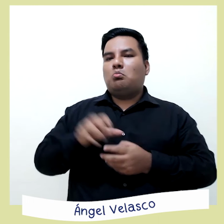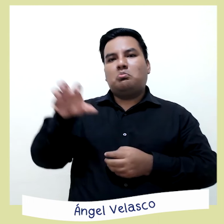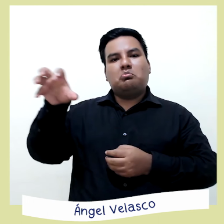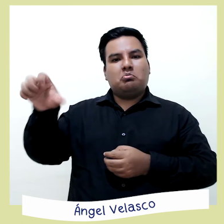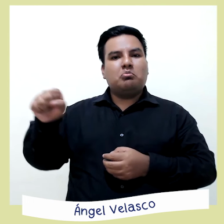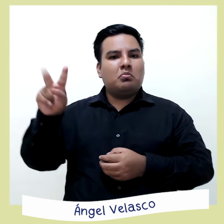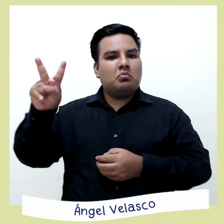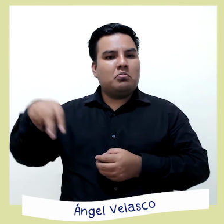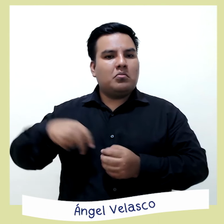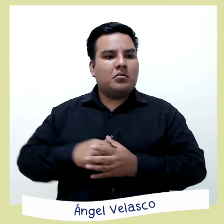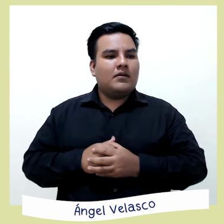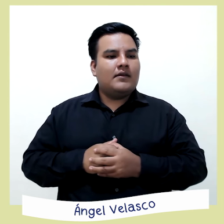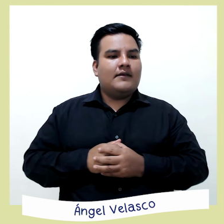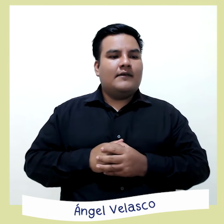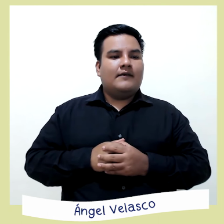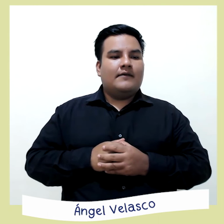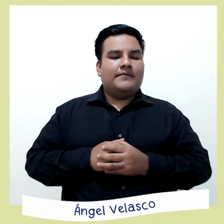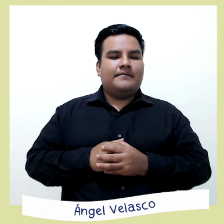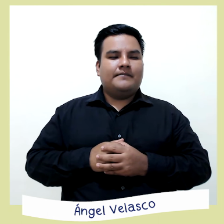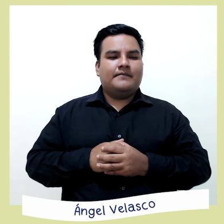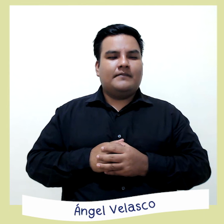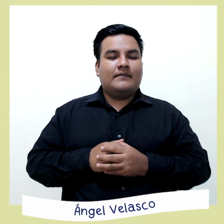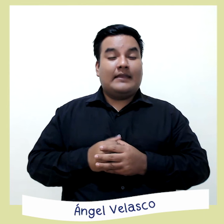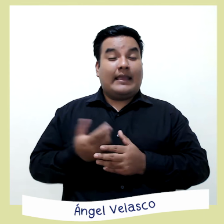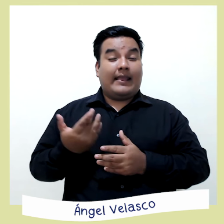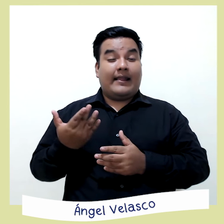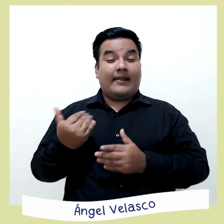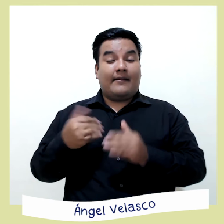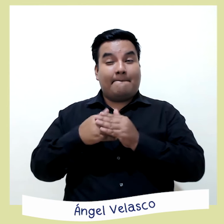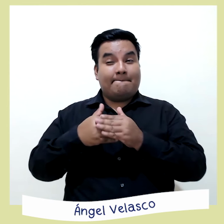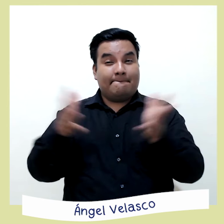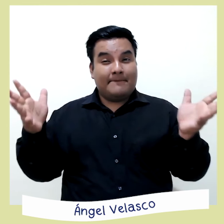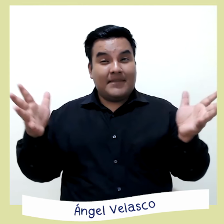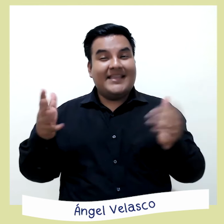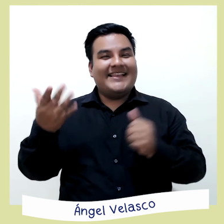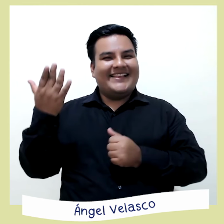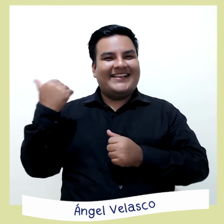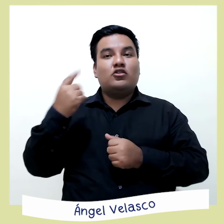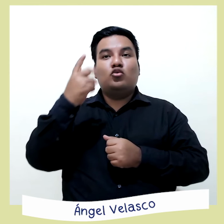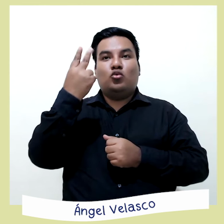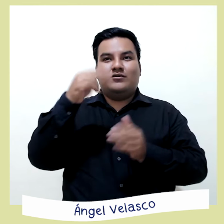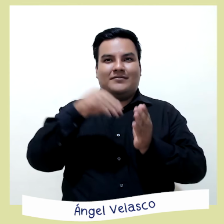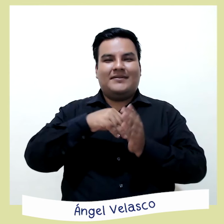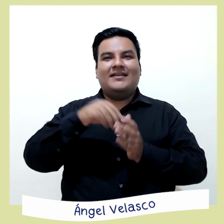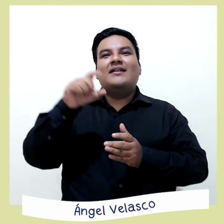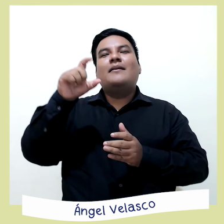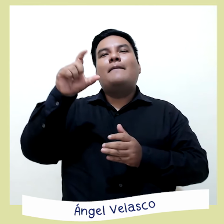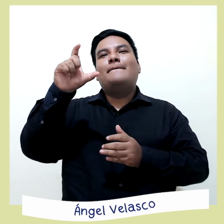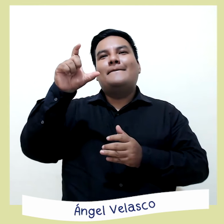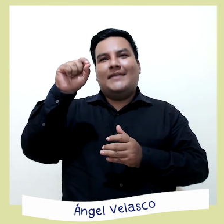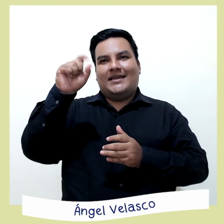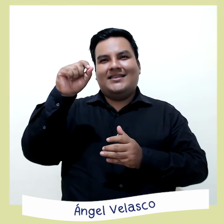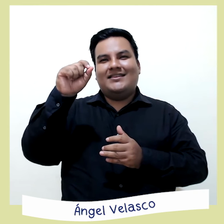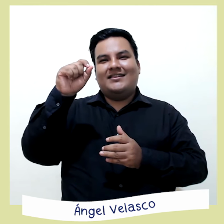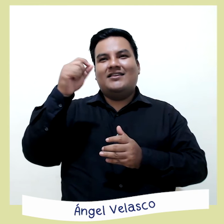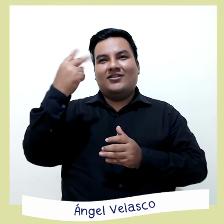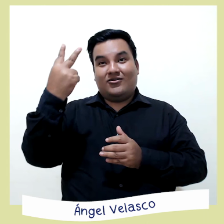Ok, muy interesante esto que nos comentas para tomar en cuenta. Y sí, ya viene por ahí